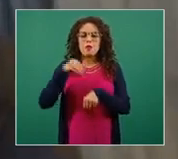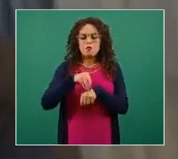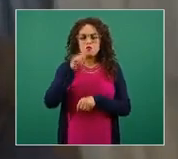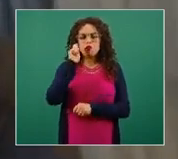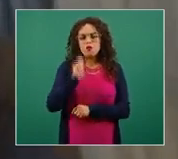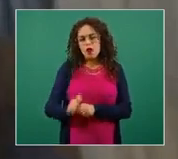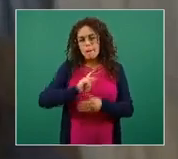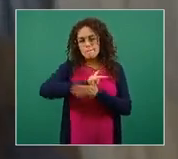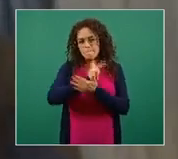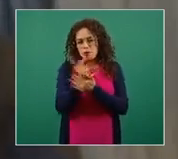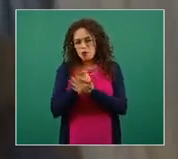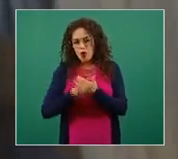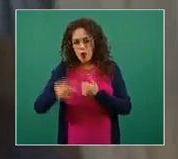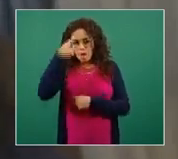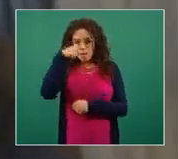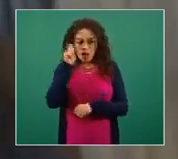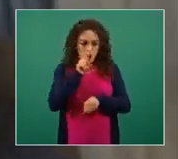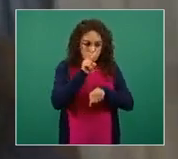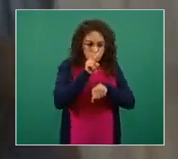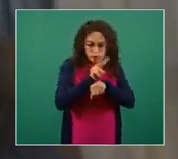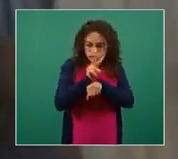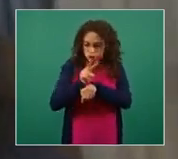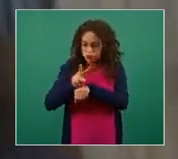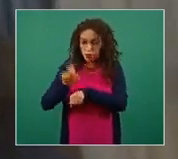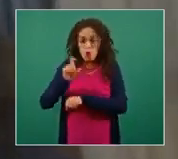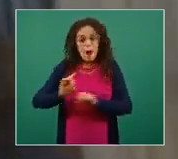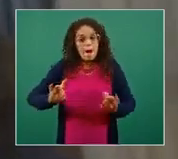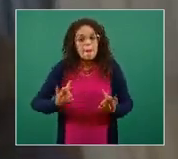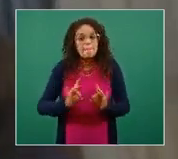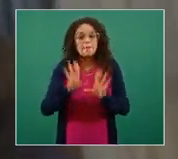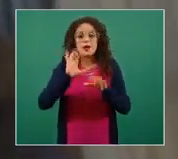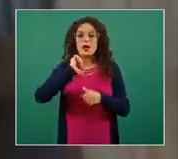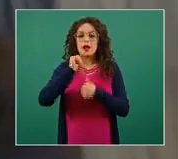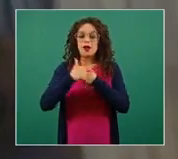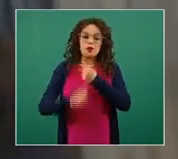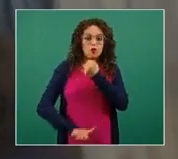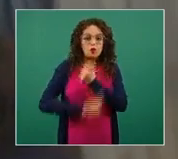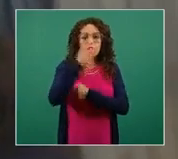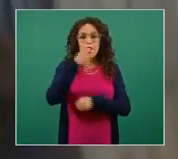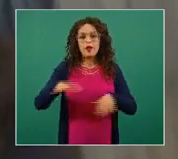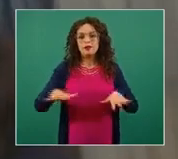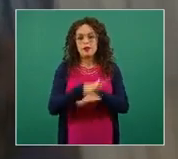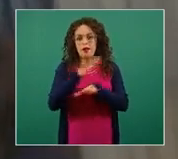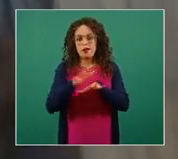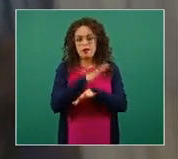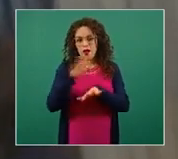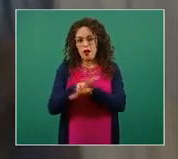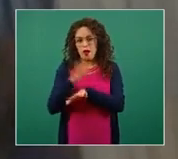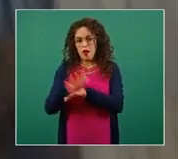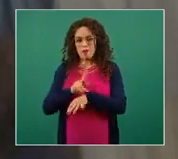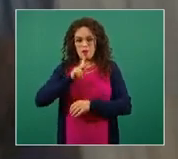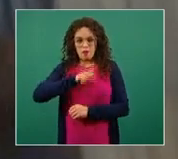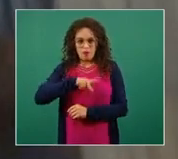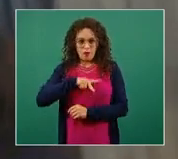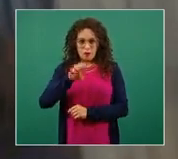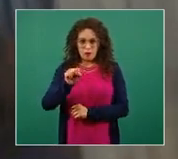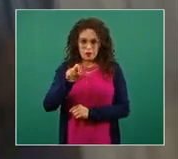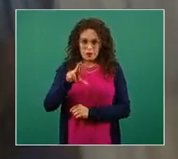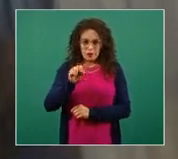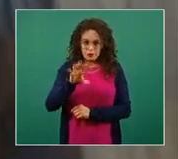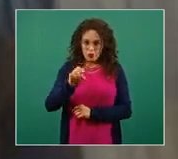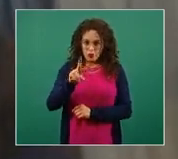vigilancia, de emergencia de estas variantes de SARS-CoV-2 a nivel nacional, así